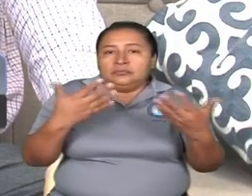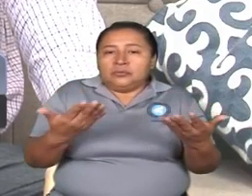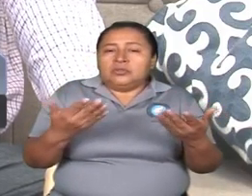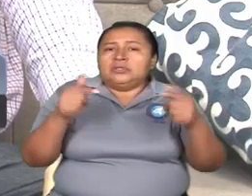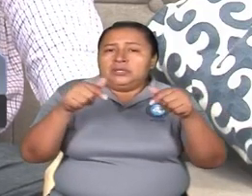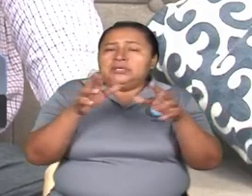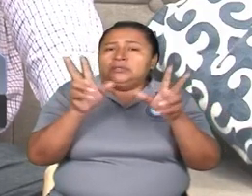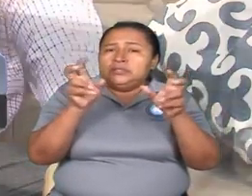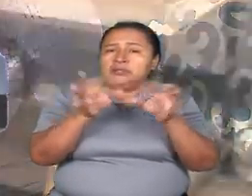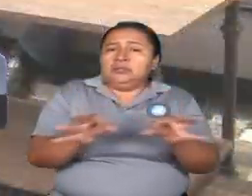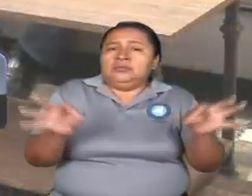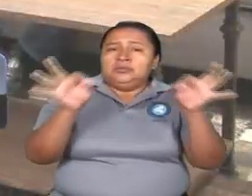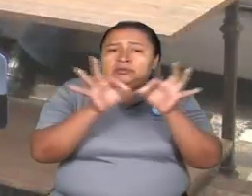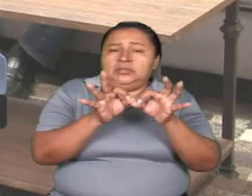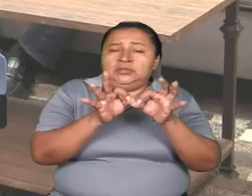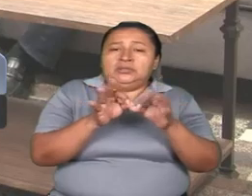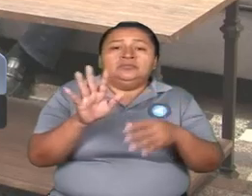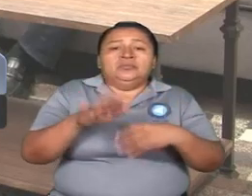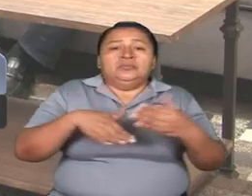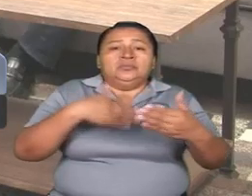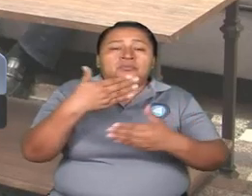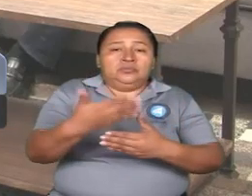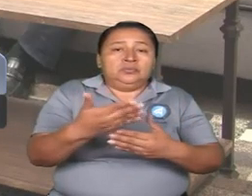ese aspecto. Luego,